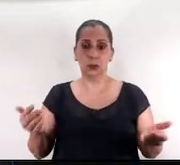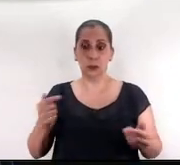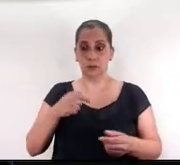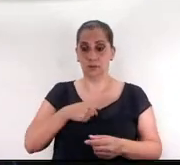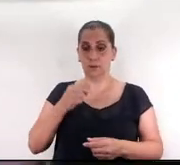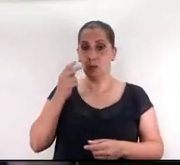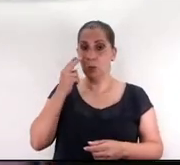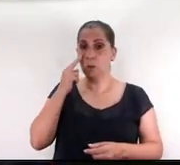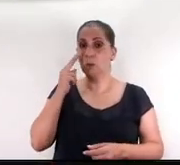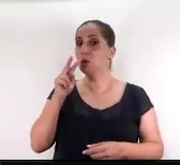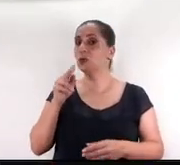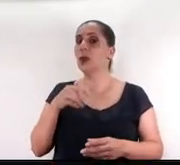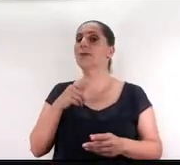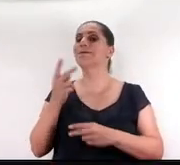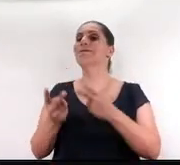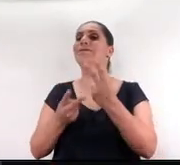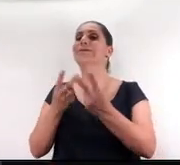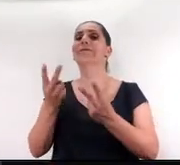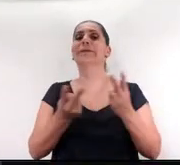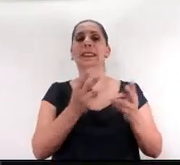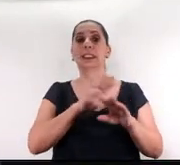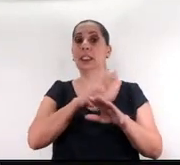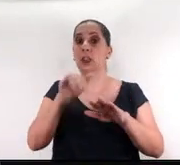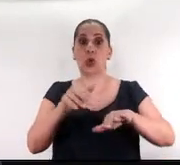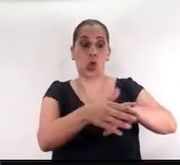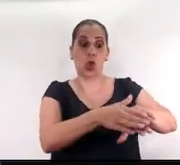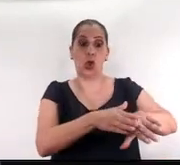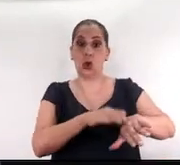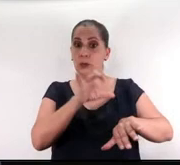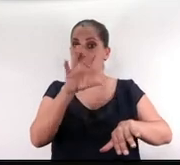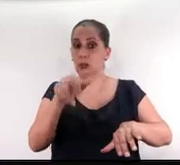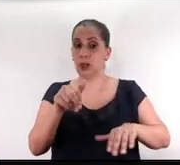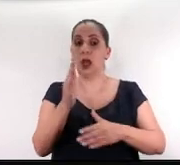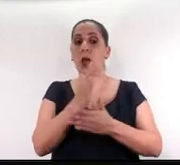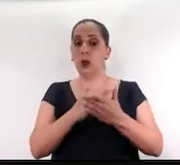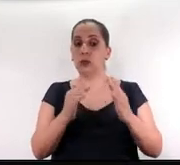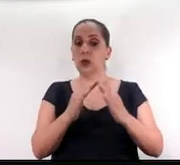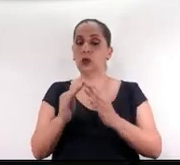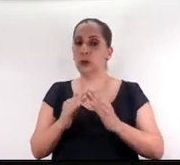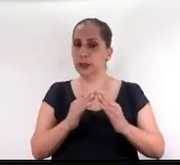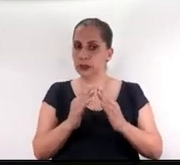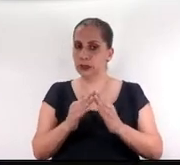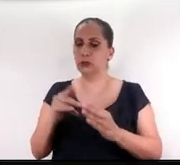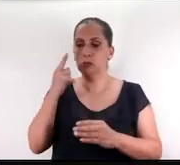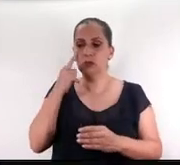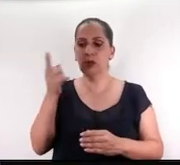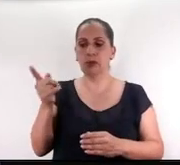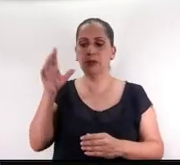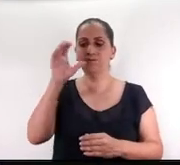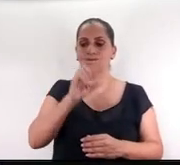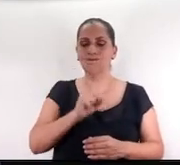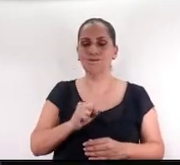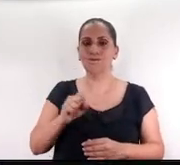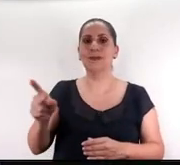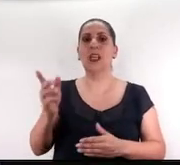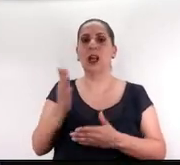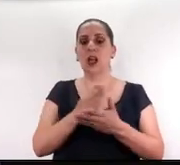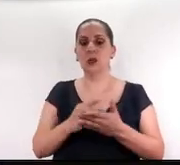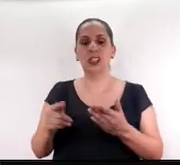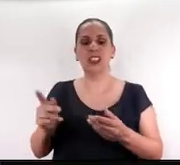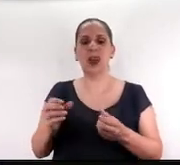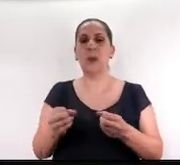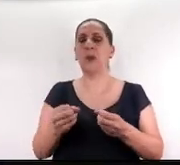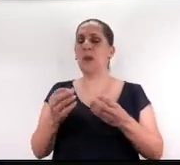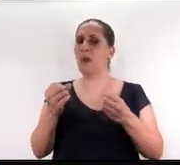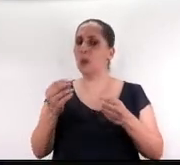visita a lo largo y ancho del país, algunas regulaciones urbanísticas, lo digo con toda transparencia, han expulsado a una